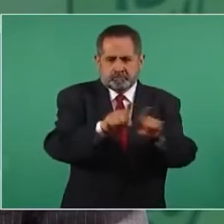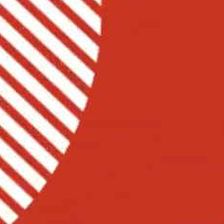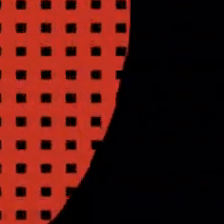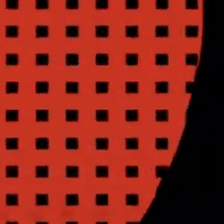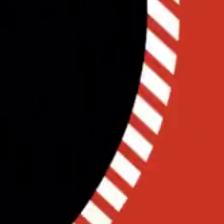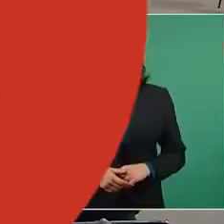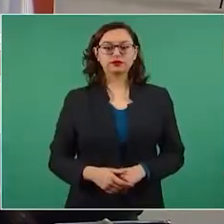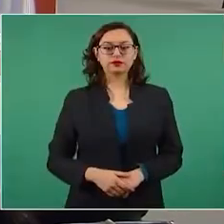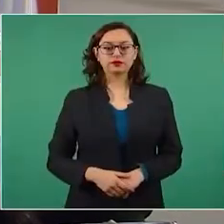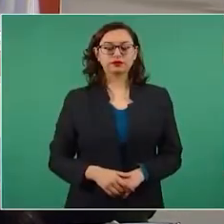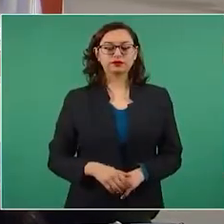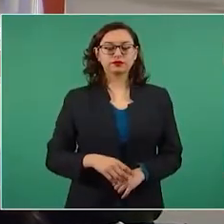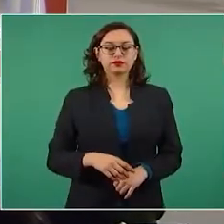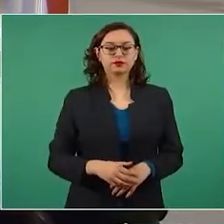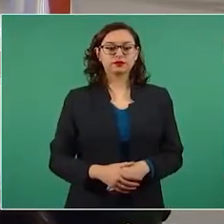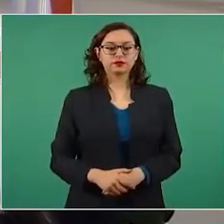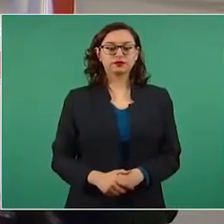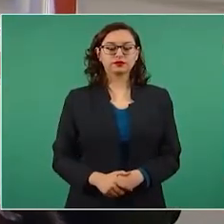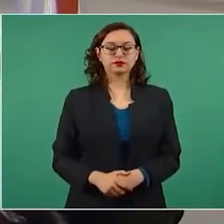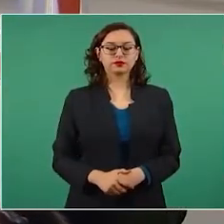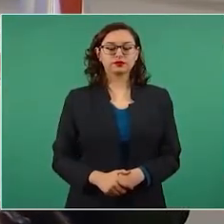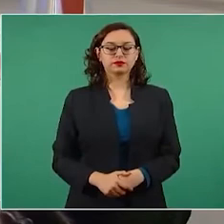empresarios.